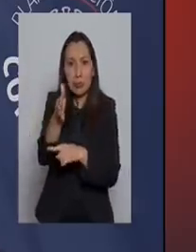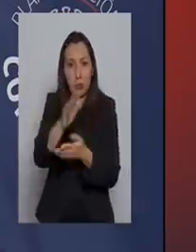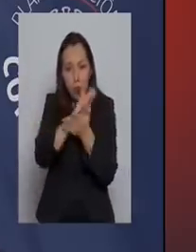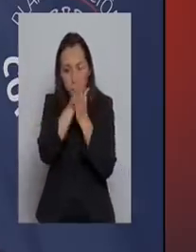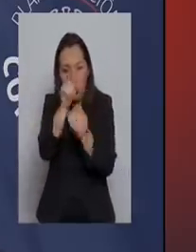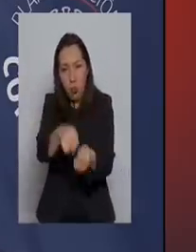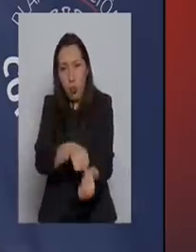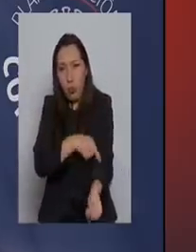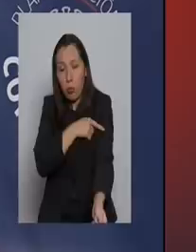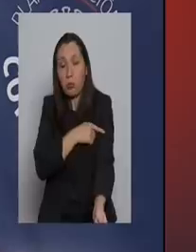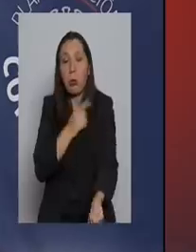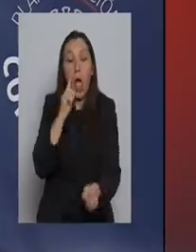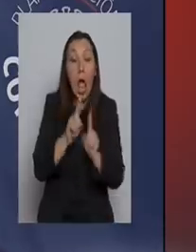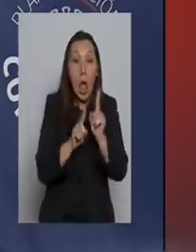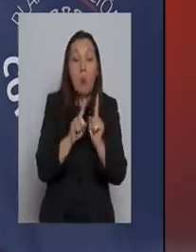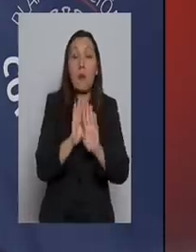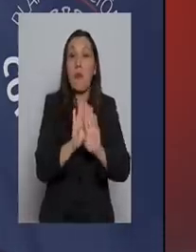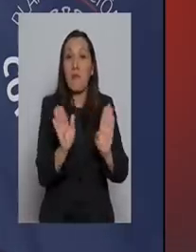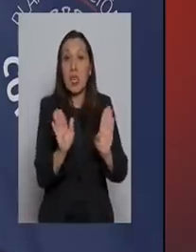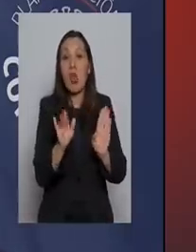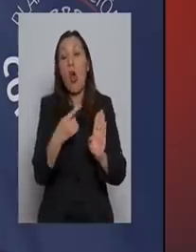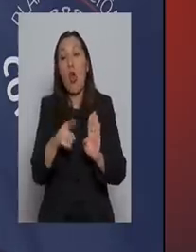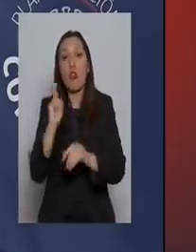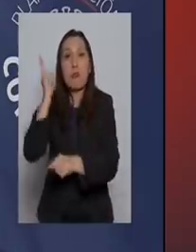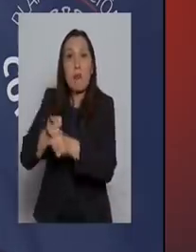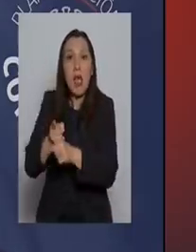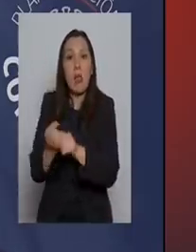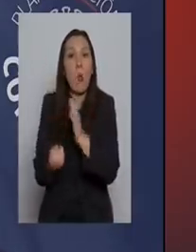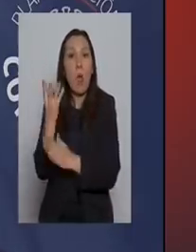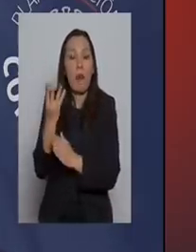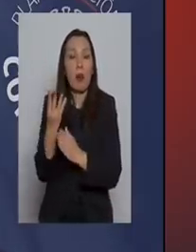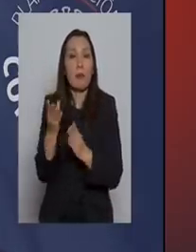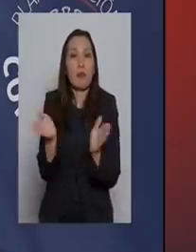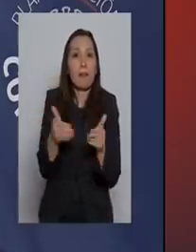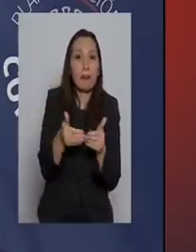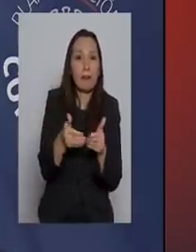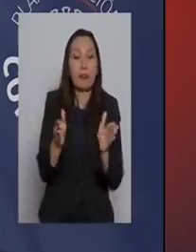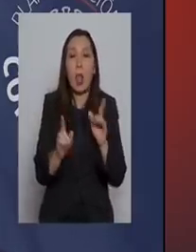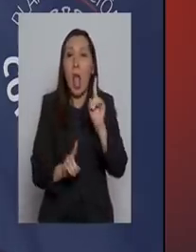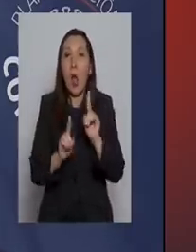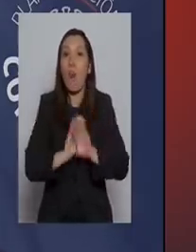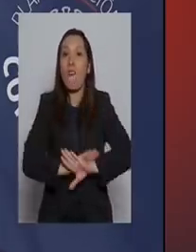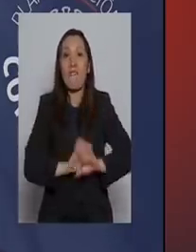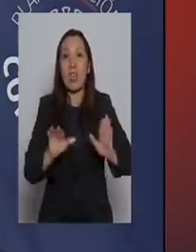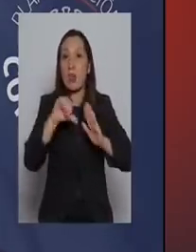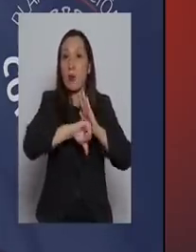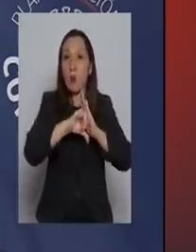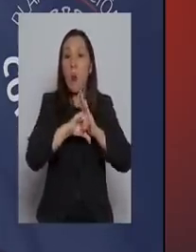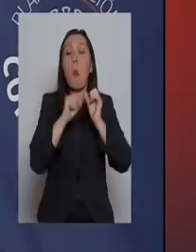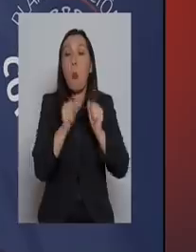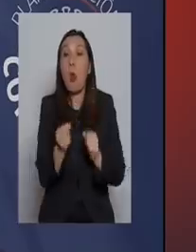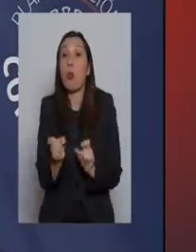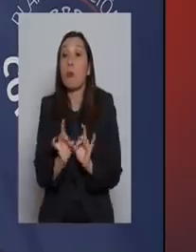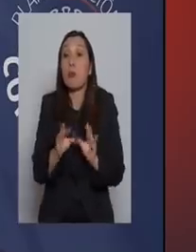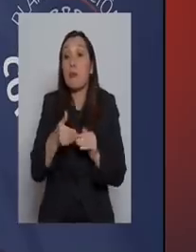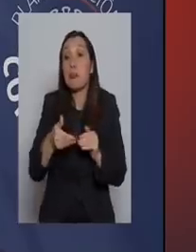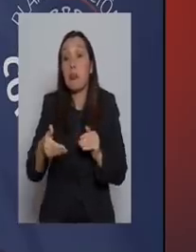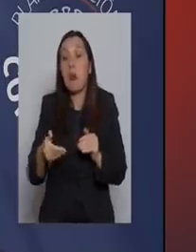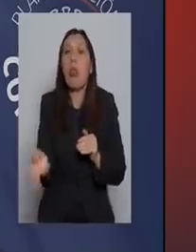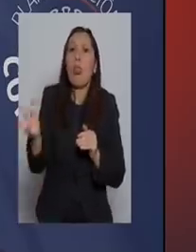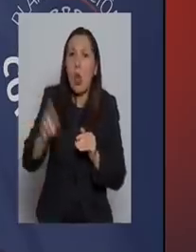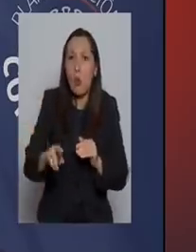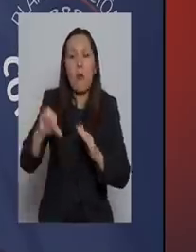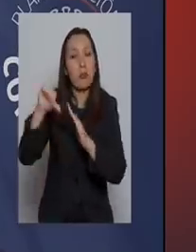ser levantadas y otras impuestas, o una comuna que dejó de estar en cuarentena puede volver a estar si